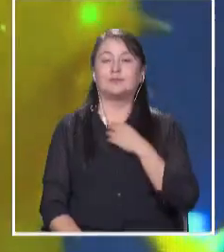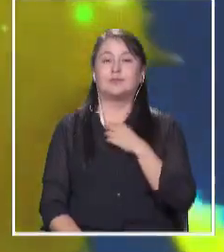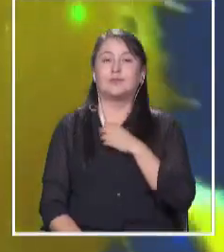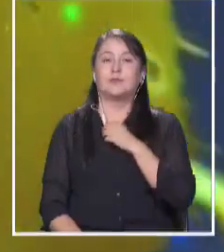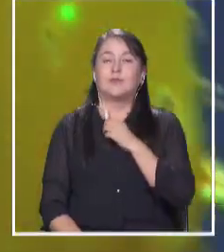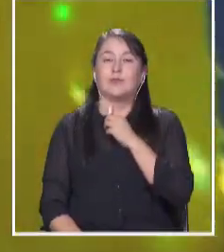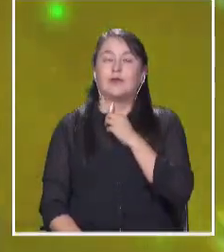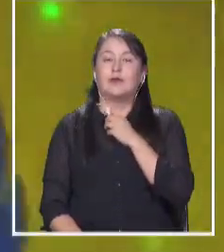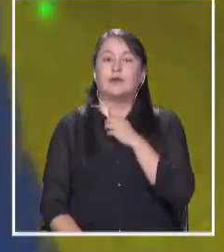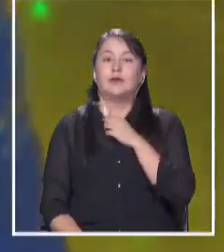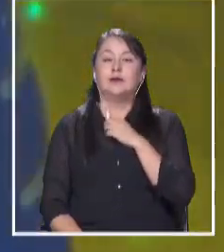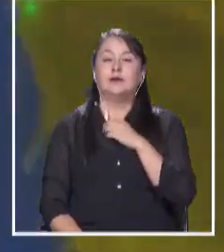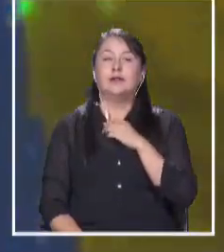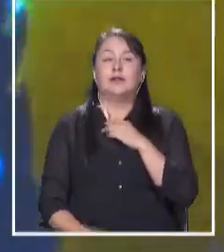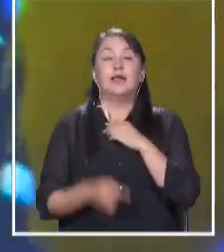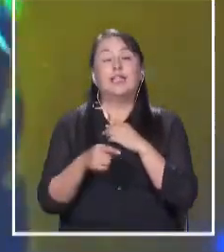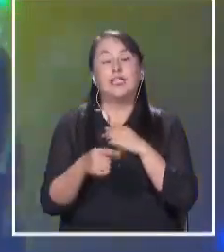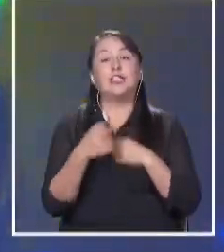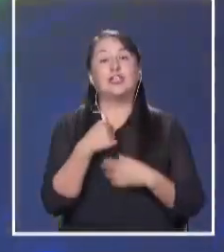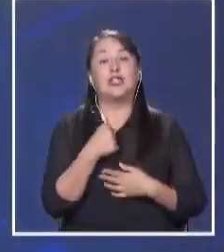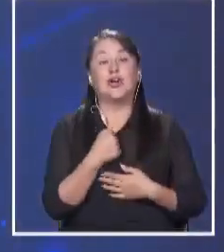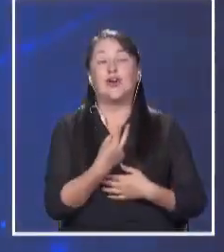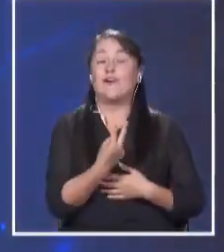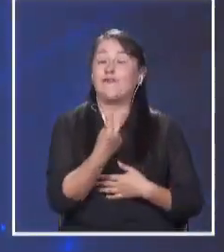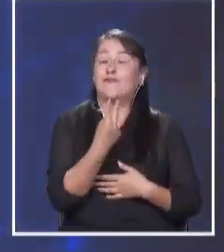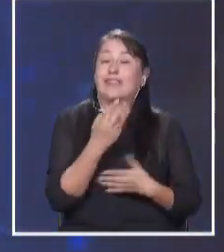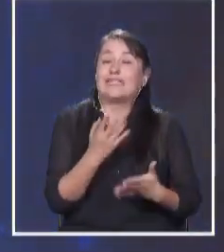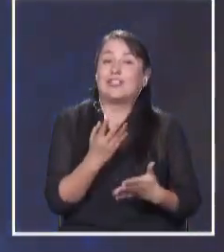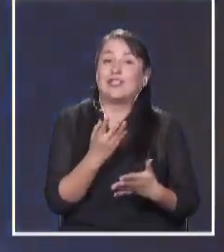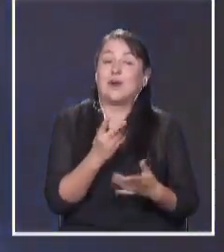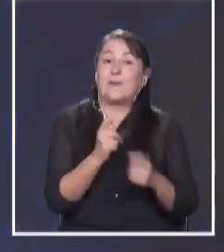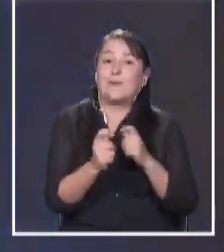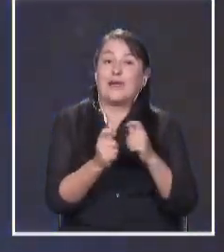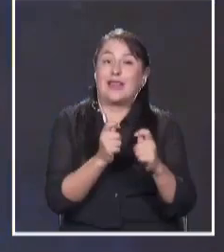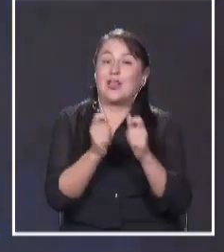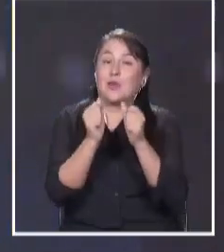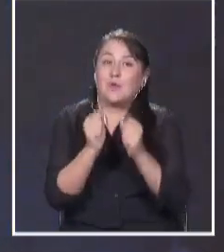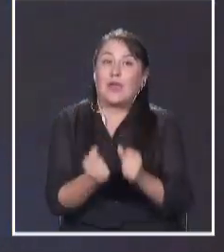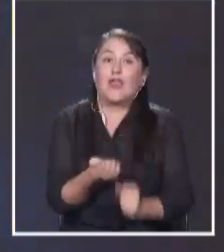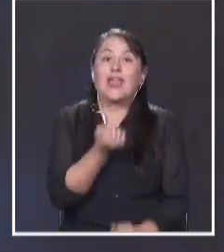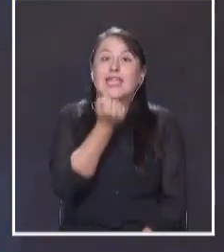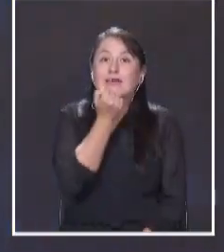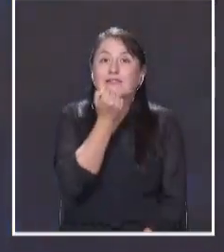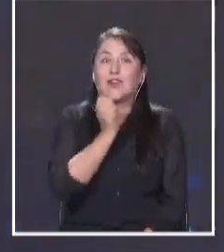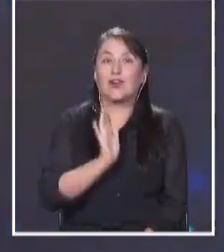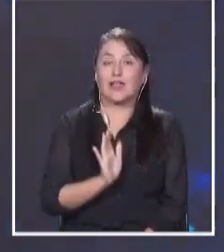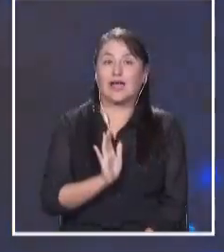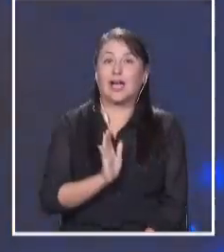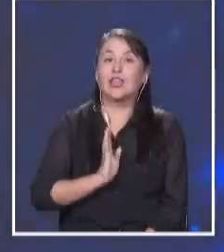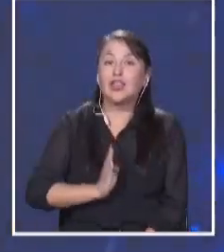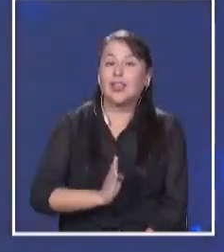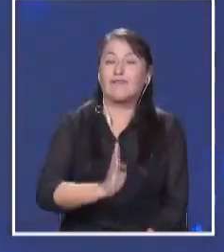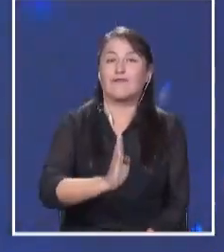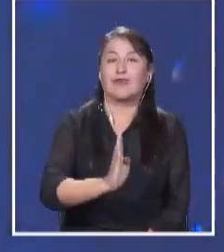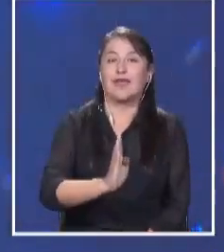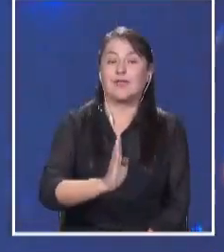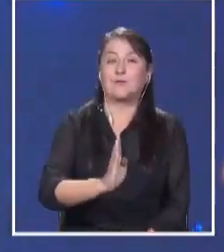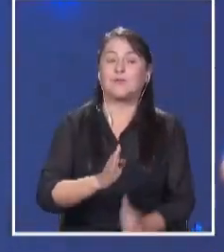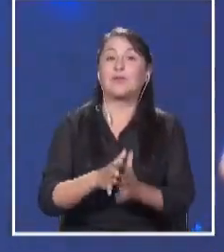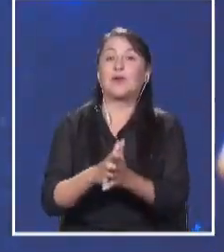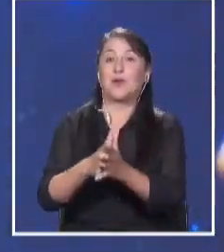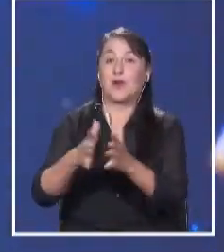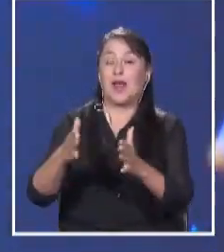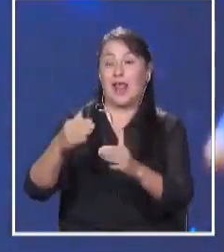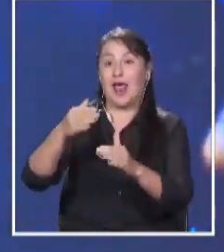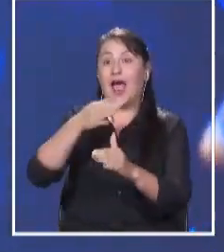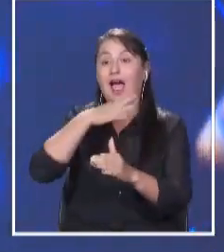Corriendo el riesgo de ser corregido en vivo y en directo por estas eminencias. Entiendo que todavía se mantiene el dicho de que gran parte de lo que hay